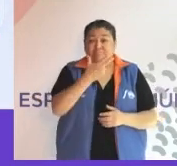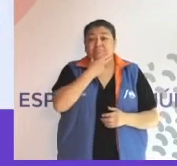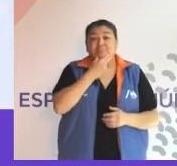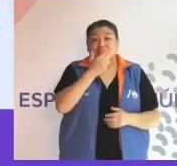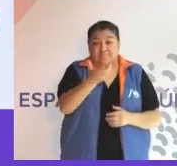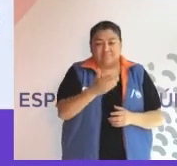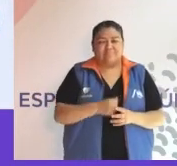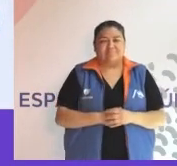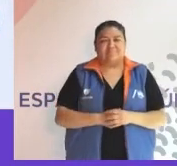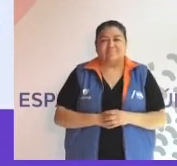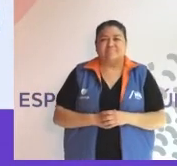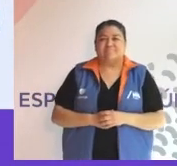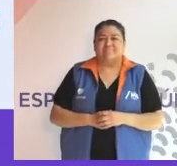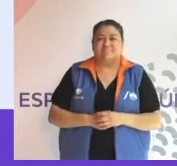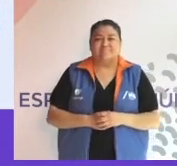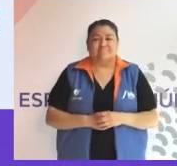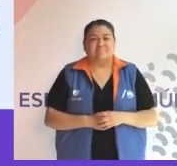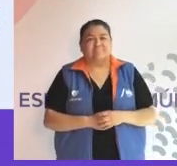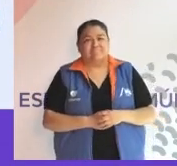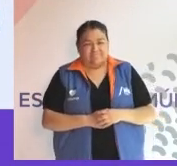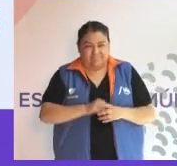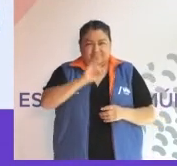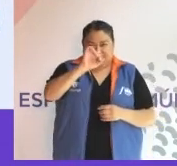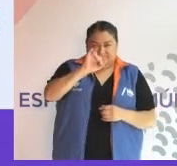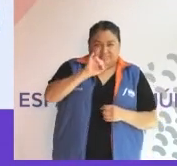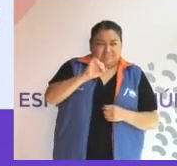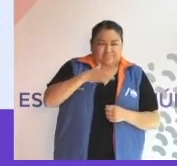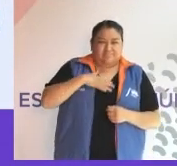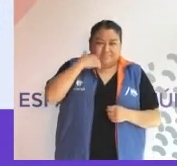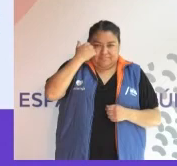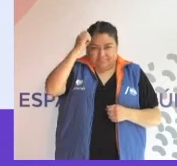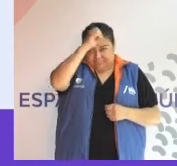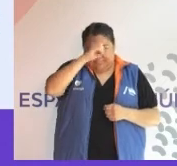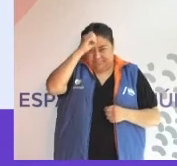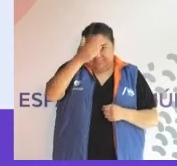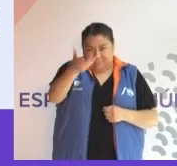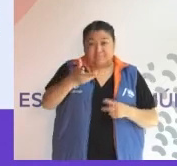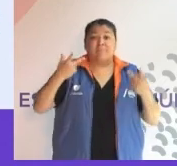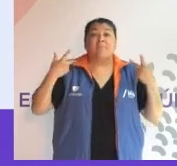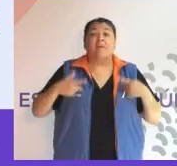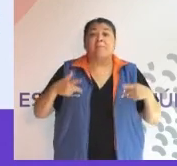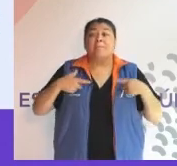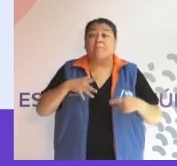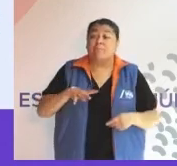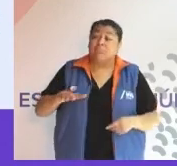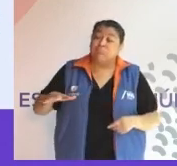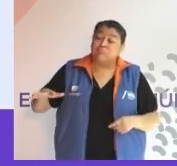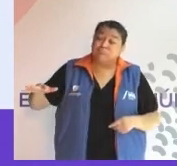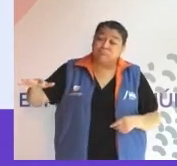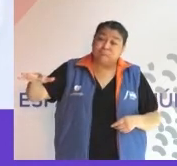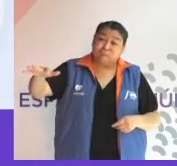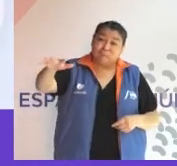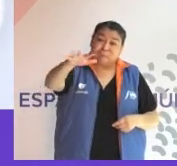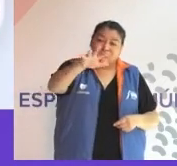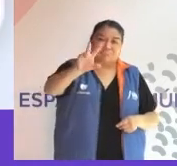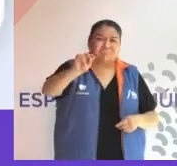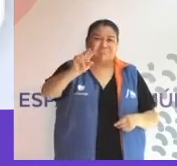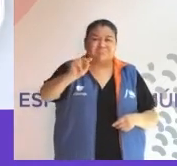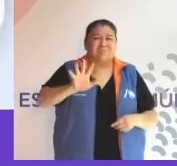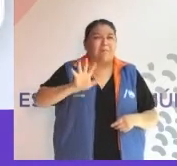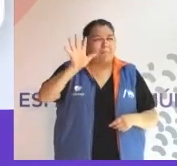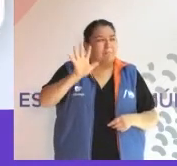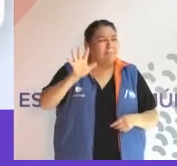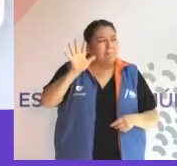¿algún comentario? Finalmente, Joana diría, sí, no es toda la sociedad. Es algo muy curioso porque es como un